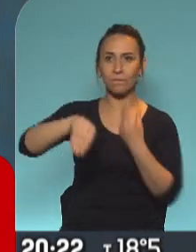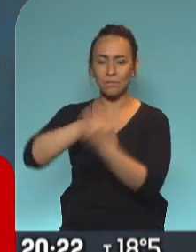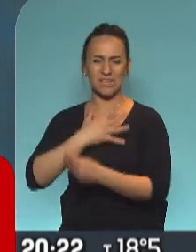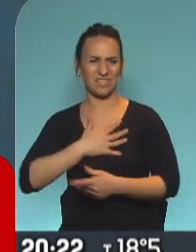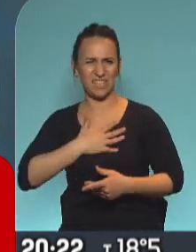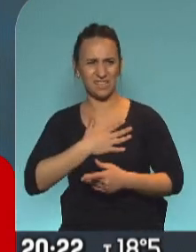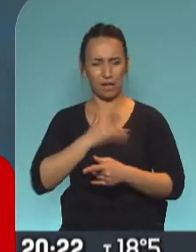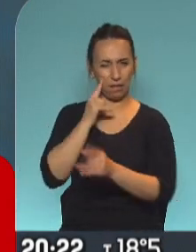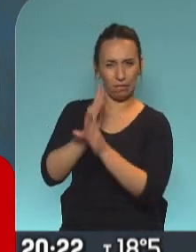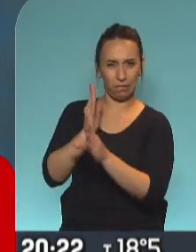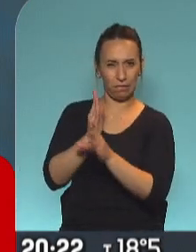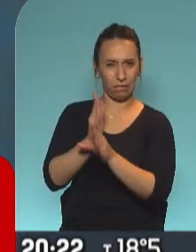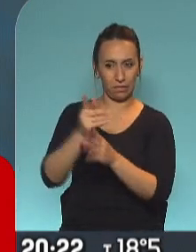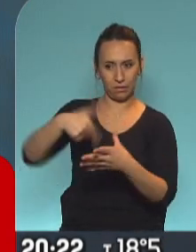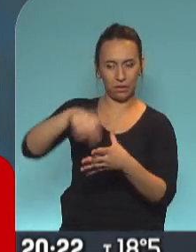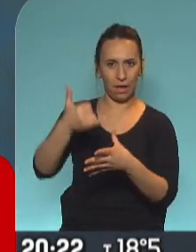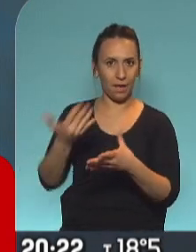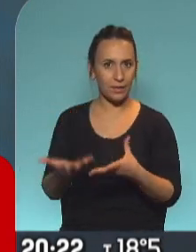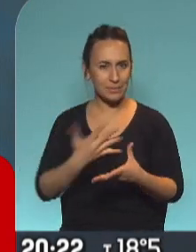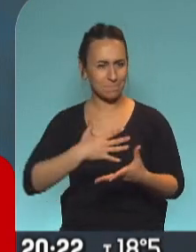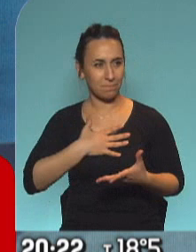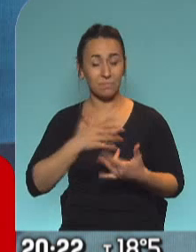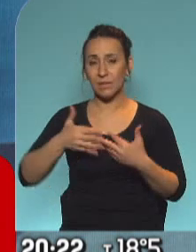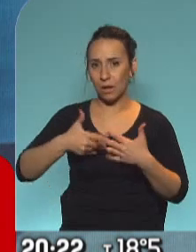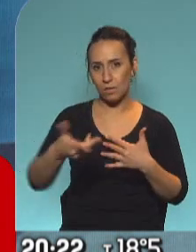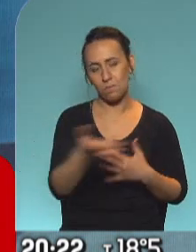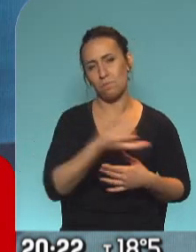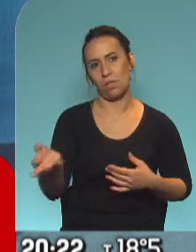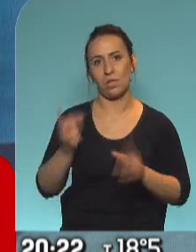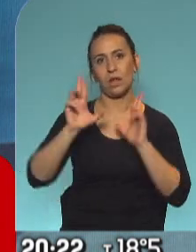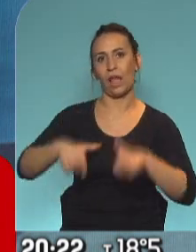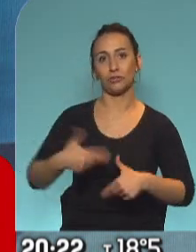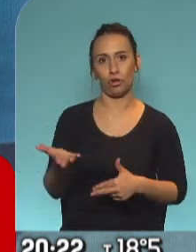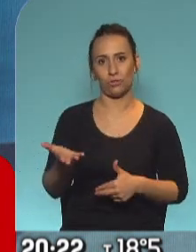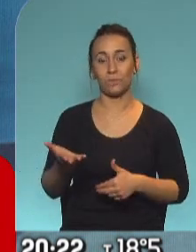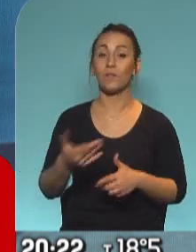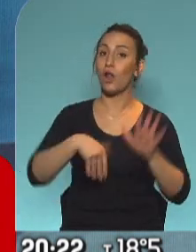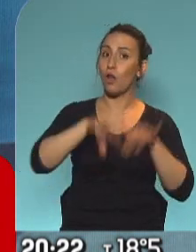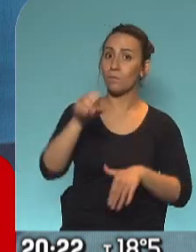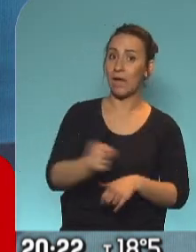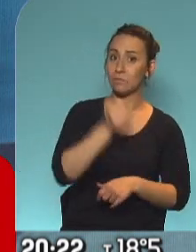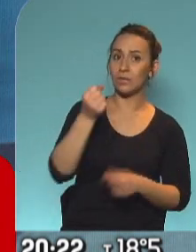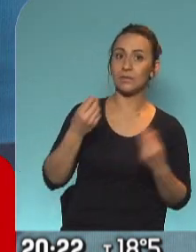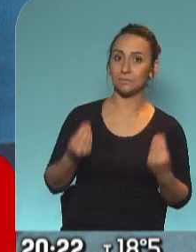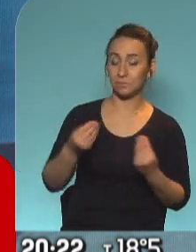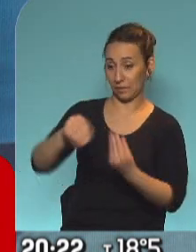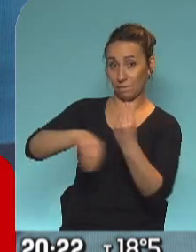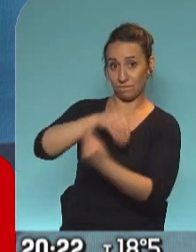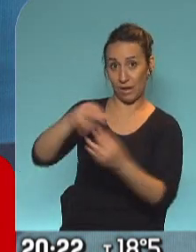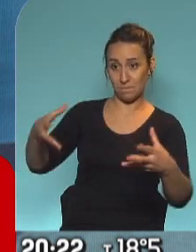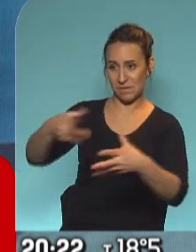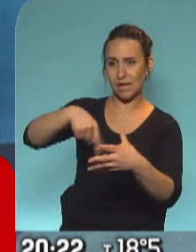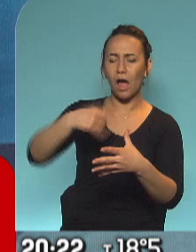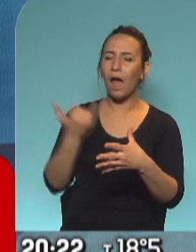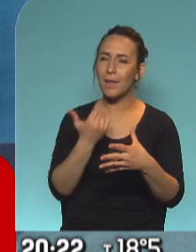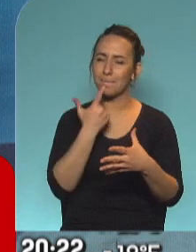cual solamente el tiempo les dio la razón. Sí, además de esto, lo importante para destacar es que los familiares